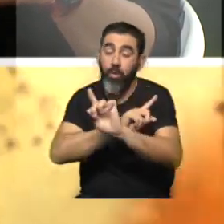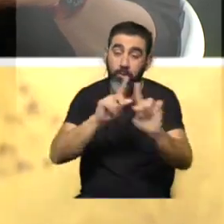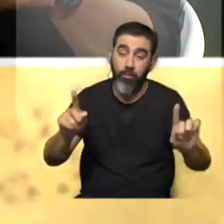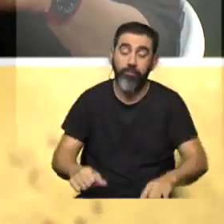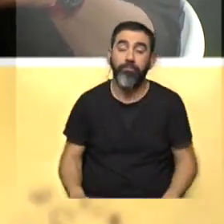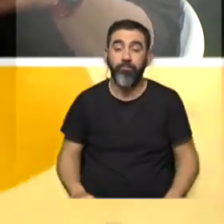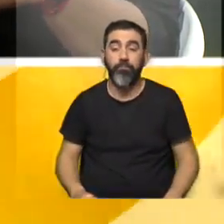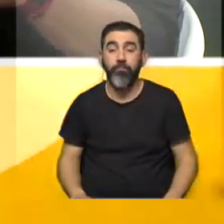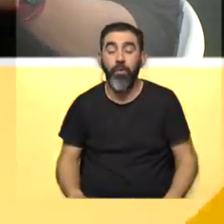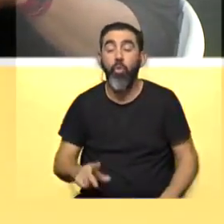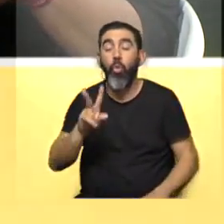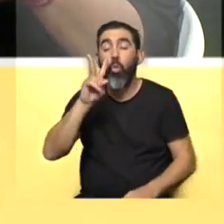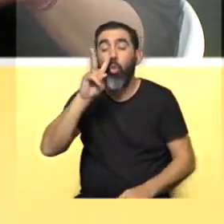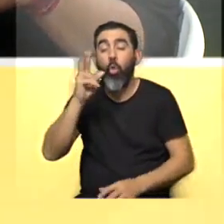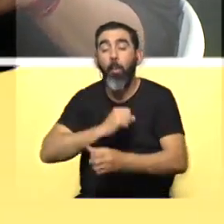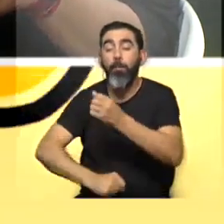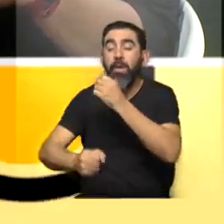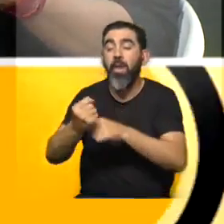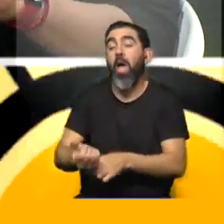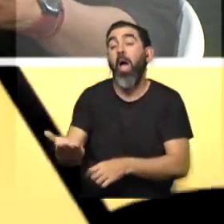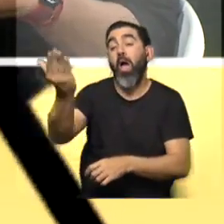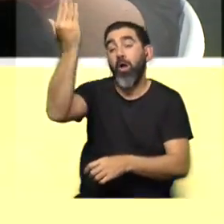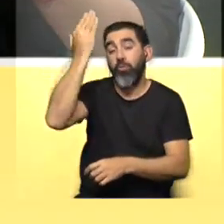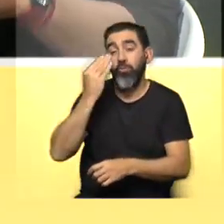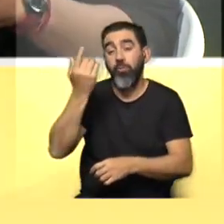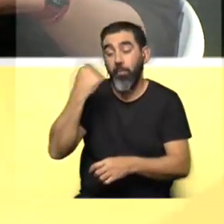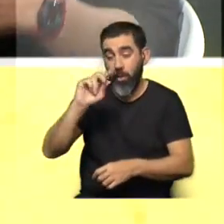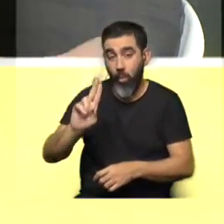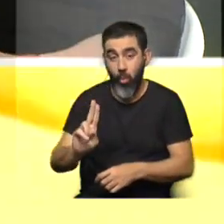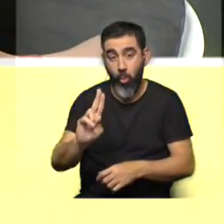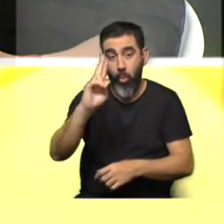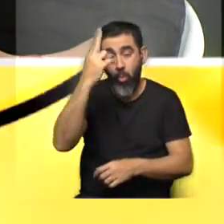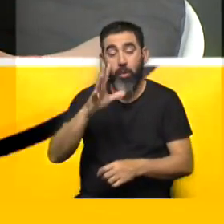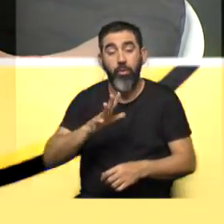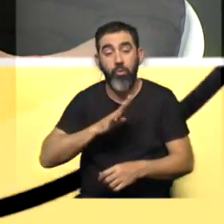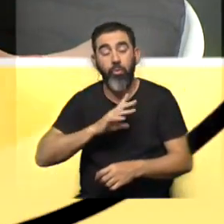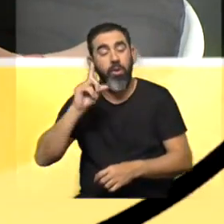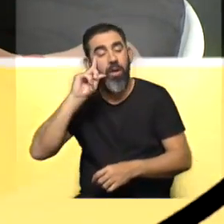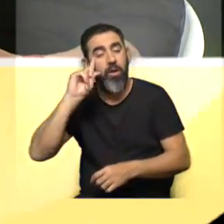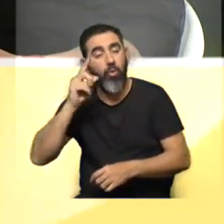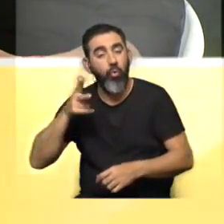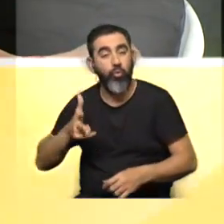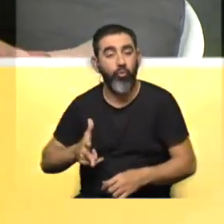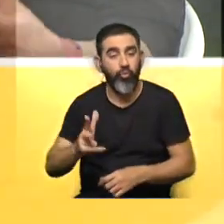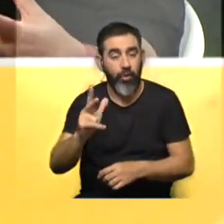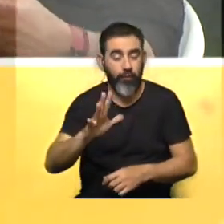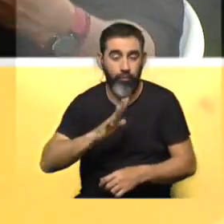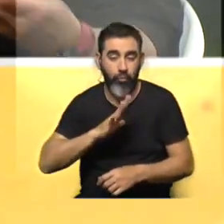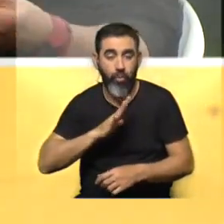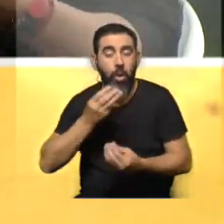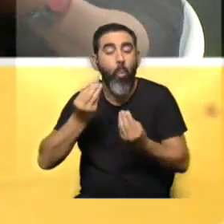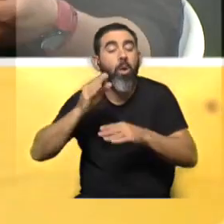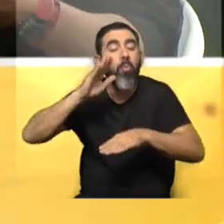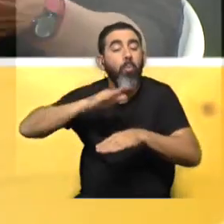que al menos tienen 2000 años de antigüedad. Pero para Uruguay, hasta donde yo sé, todavía no tenemos ninguna datación de en qué momento